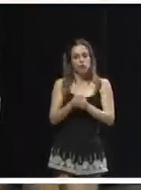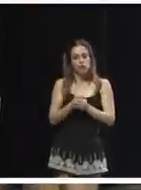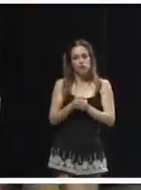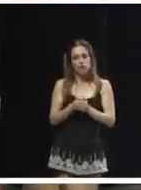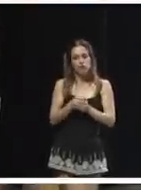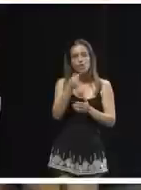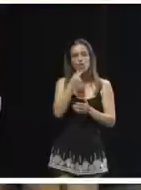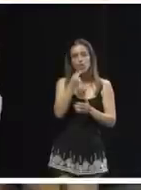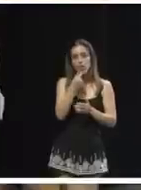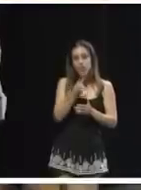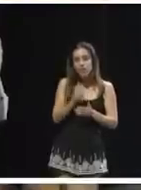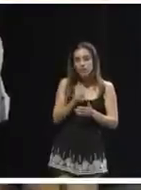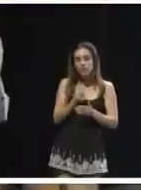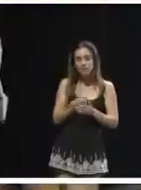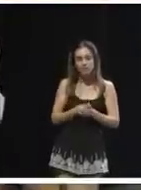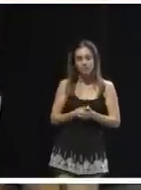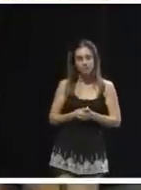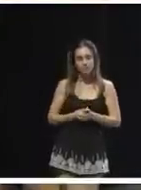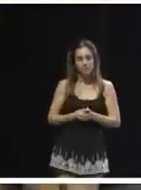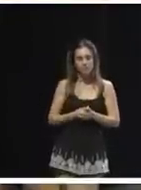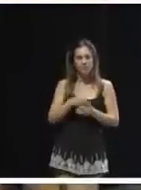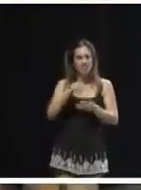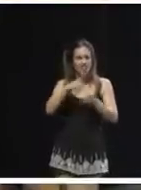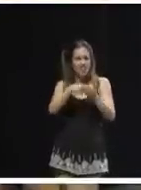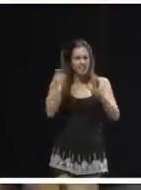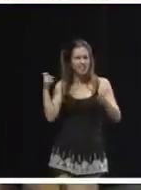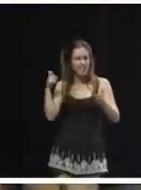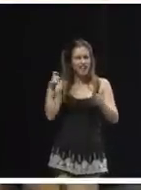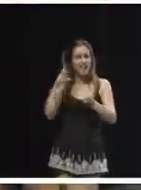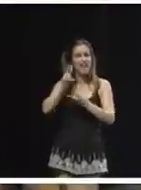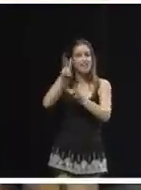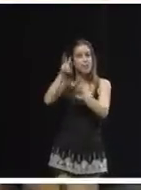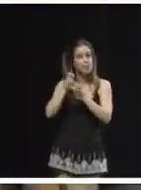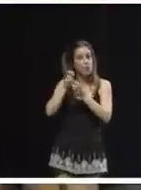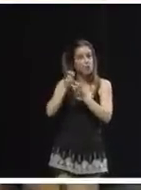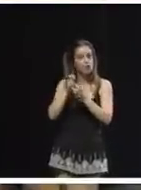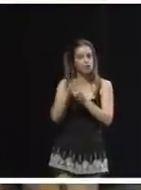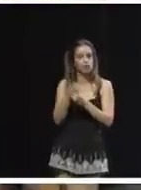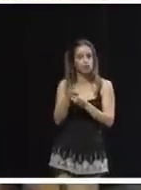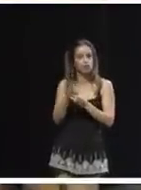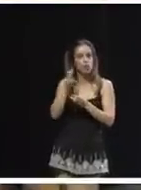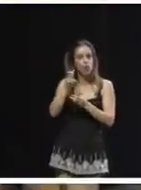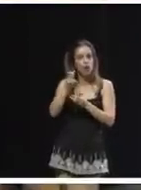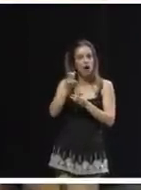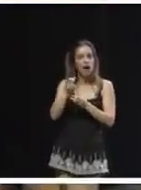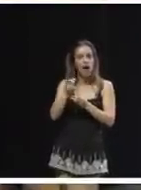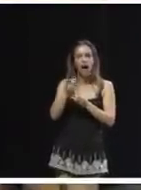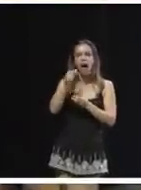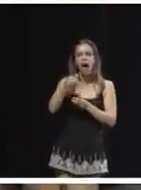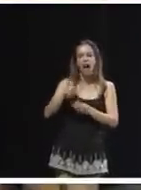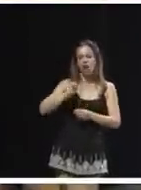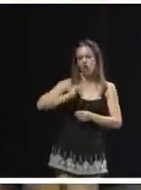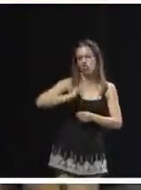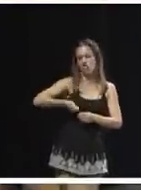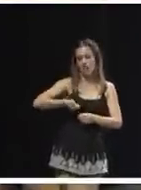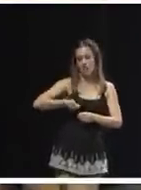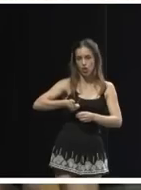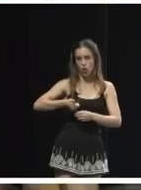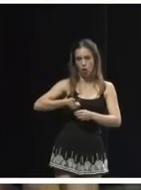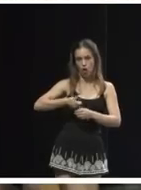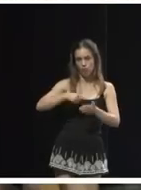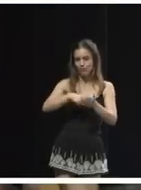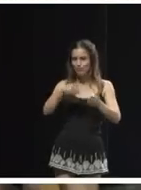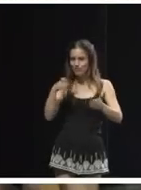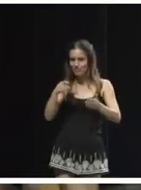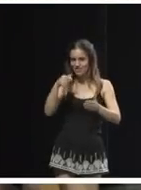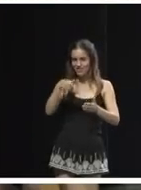Dice que va a suprimir el impuesto a las grandes fortunas. Hoy,